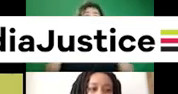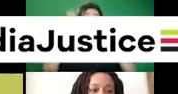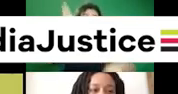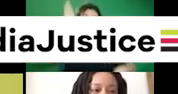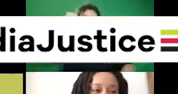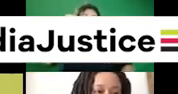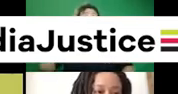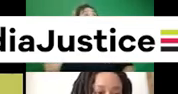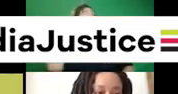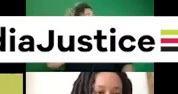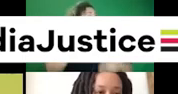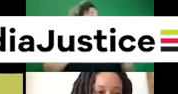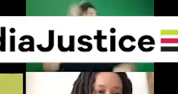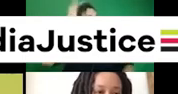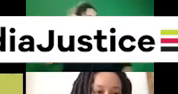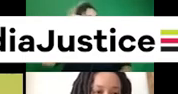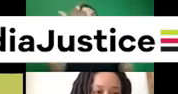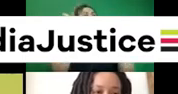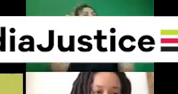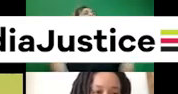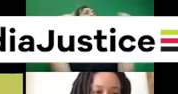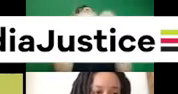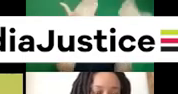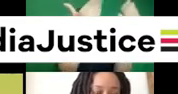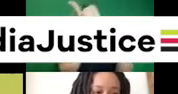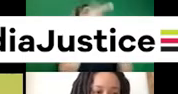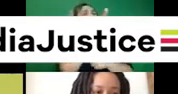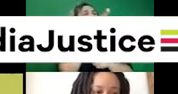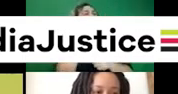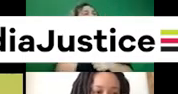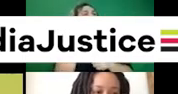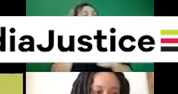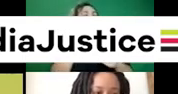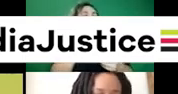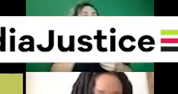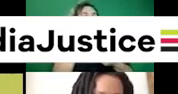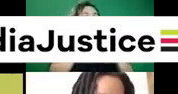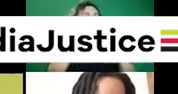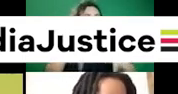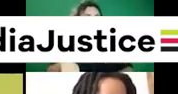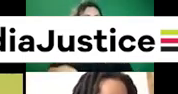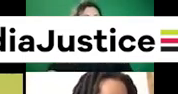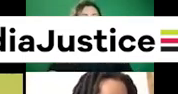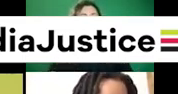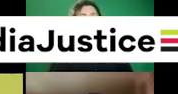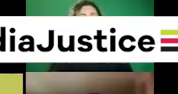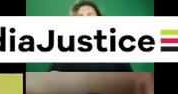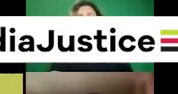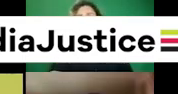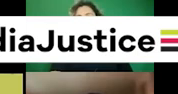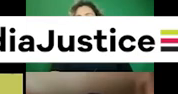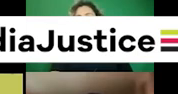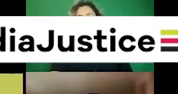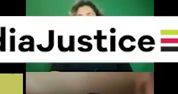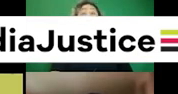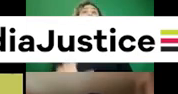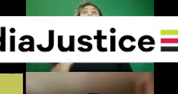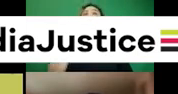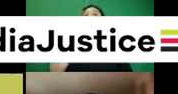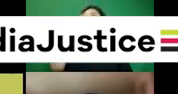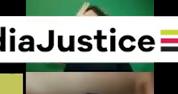gente que que es muy cabeza dura puedes hablar un poquito más sobre eso